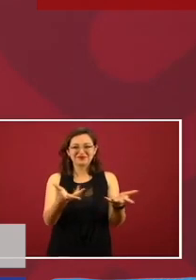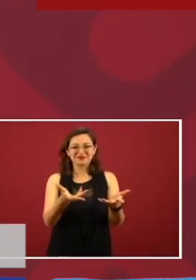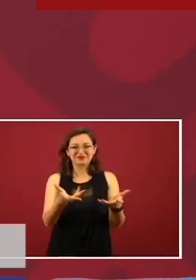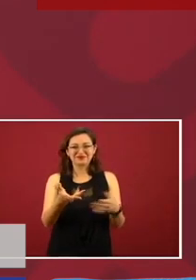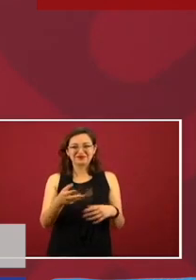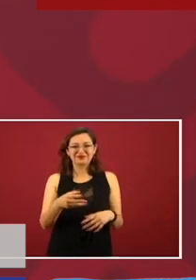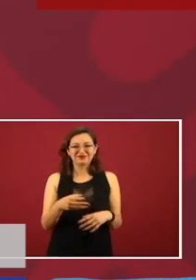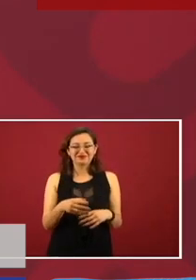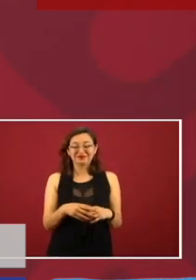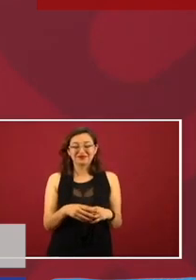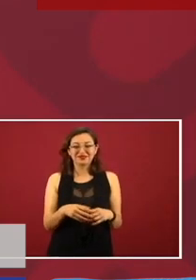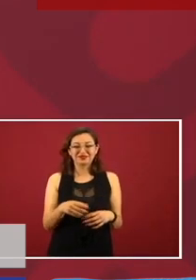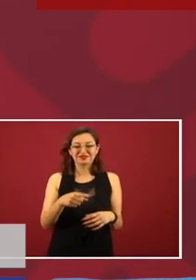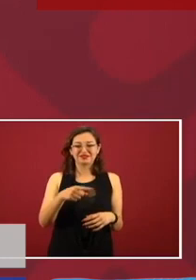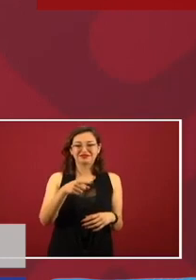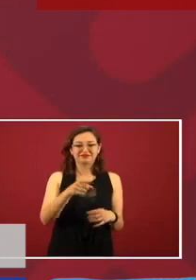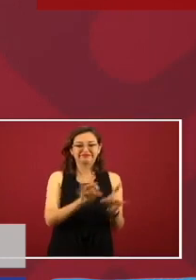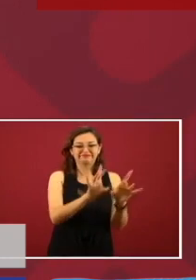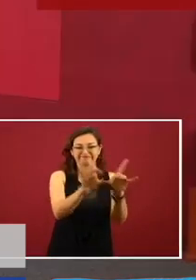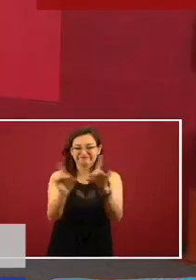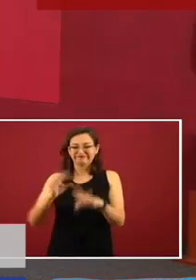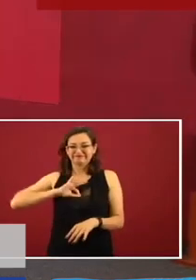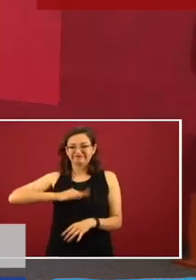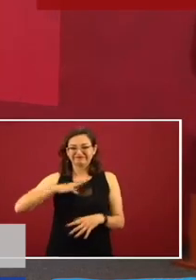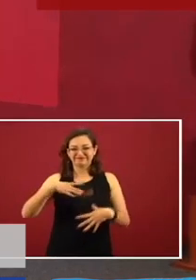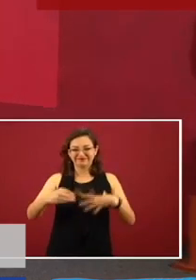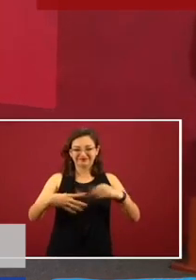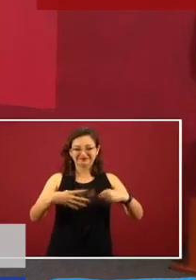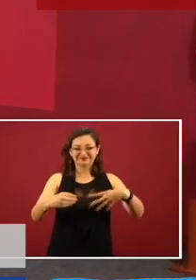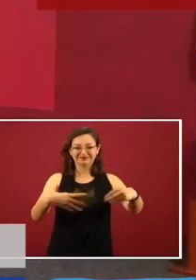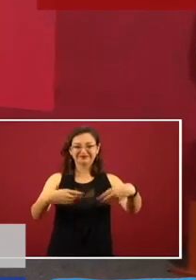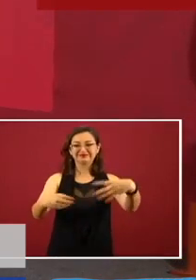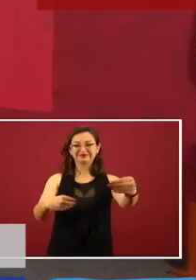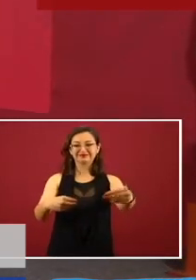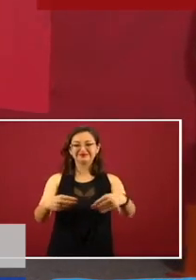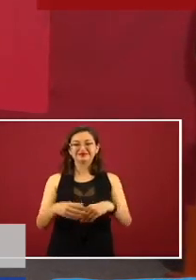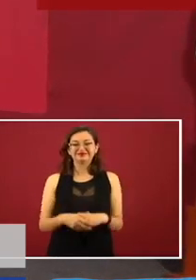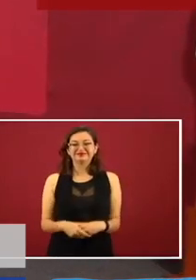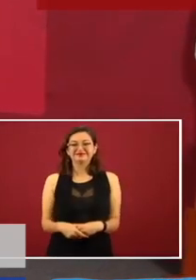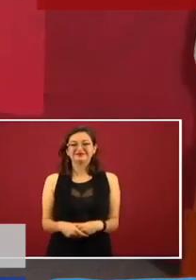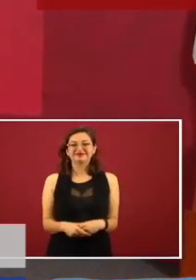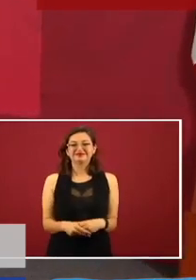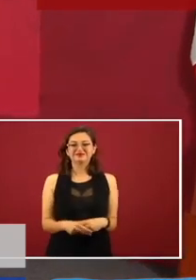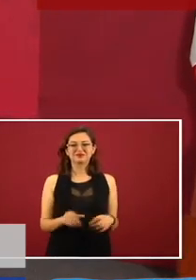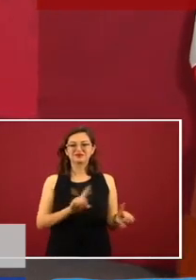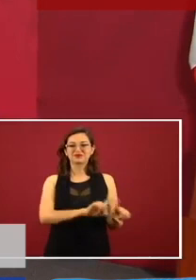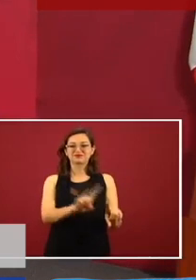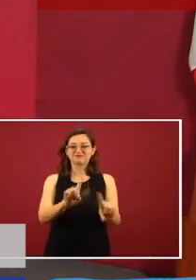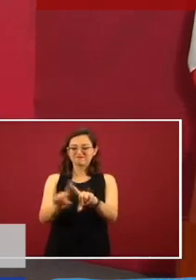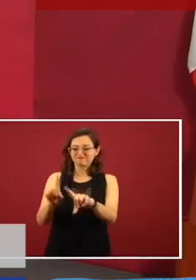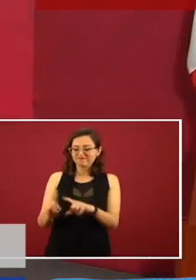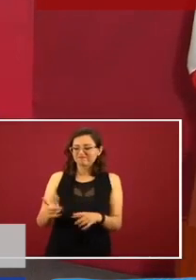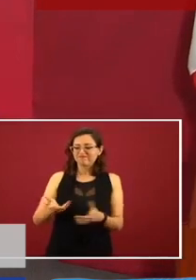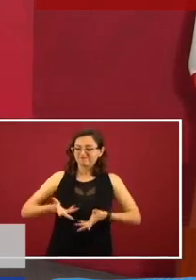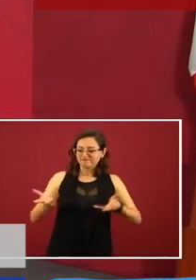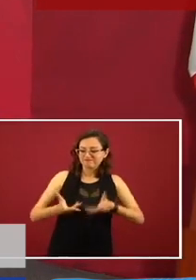también las medidas que se realizarán para la recuperación económica, en especial a las microempresas. El presidente expresó la solidaridad de México a los países